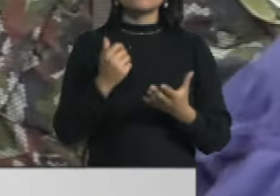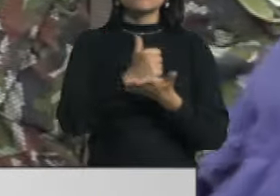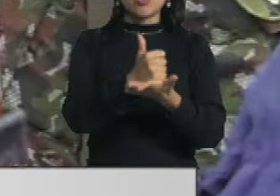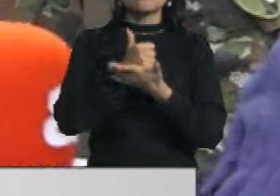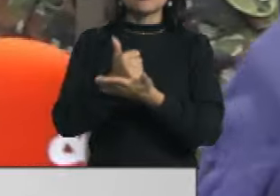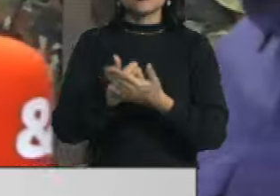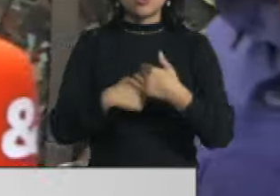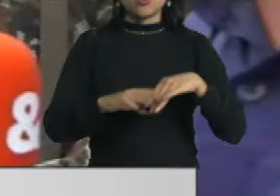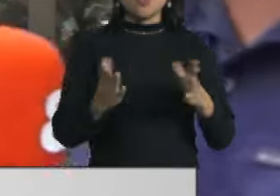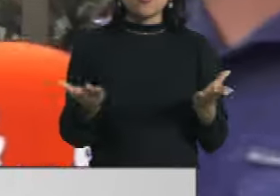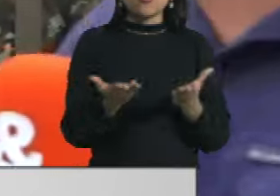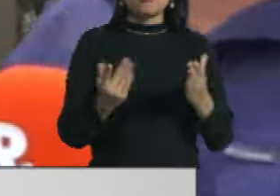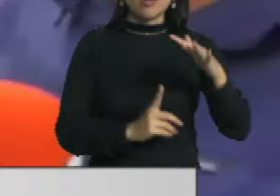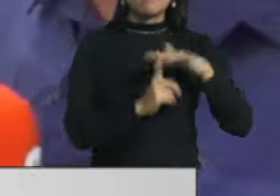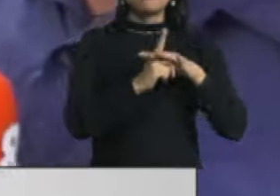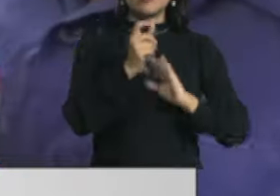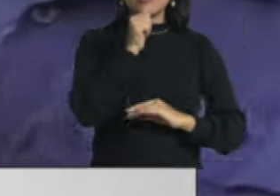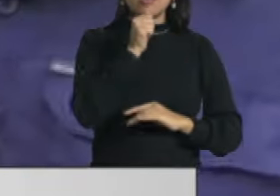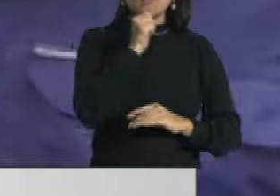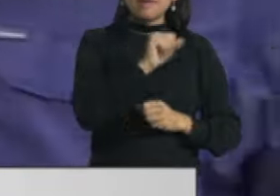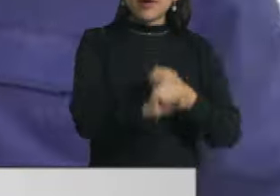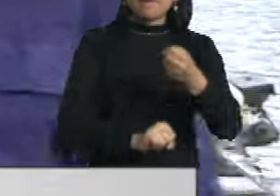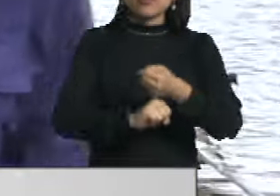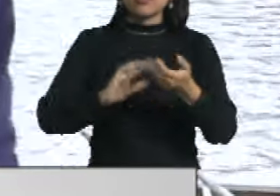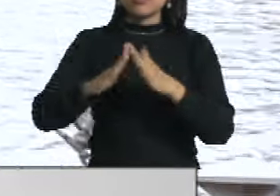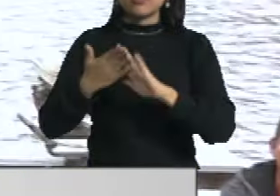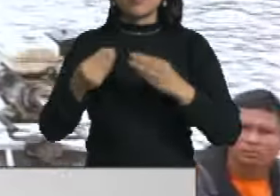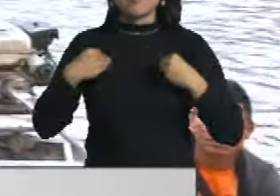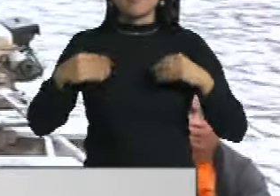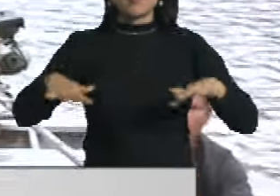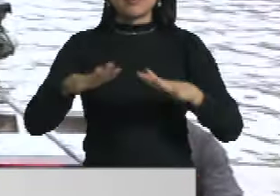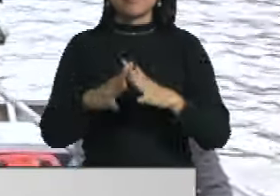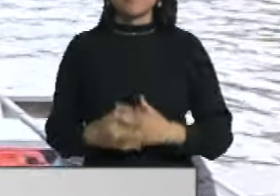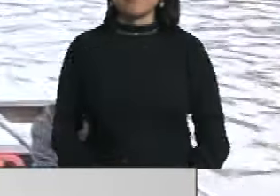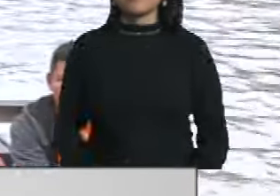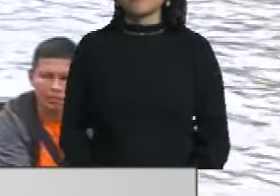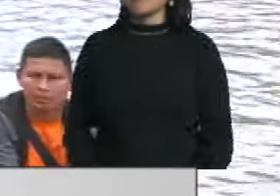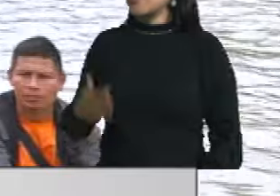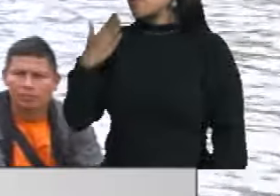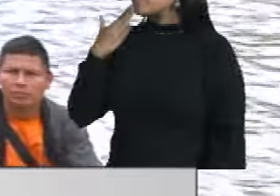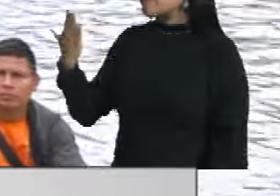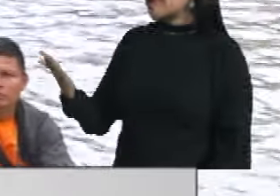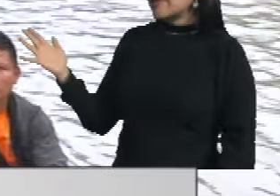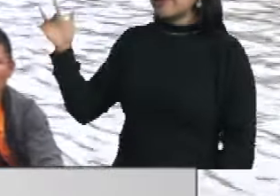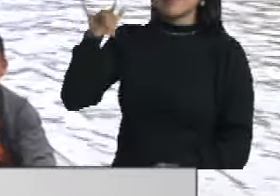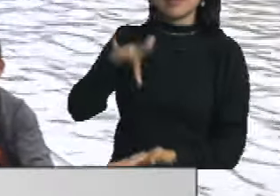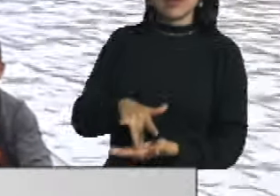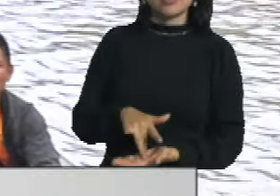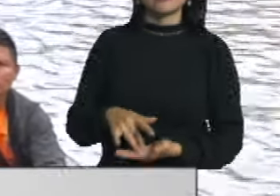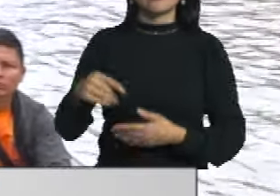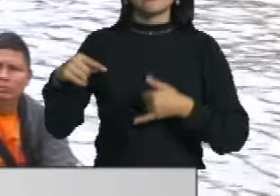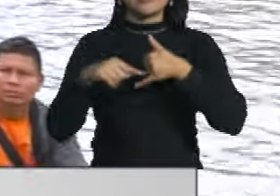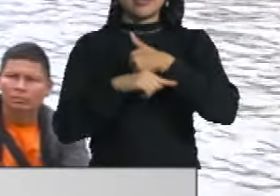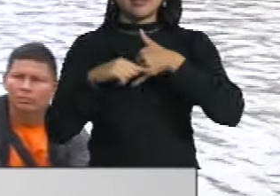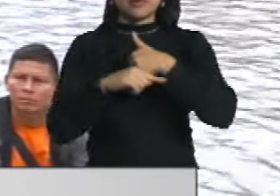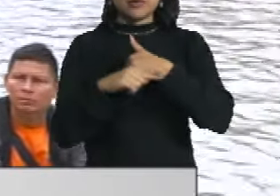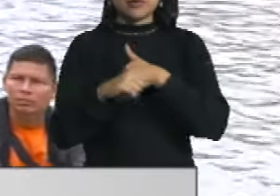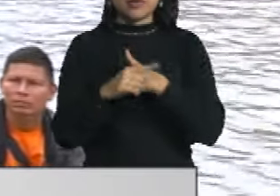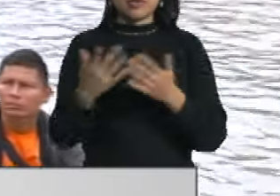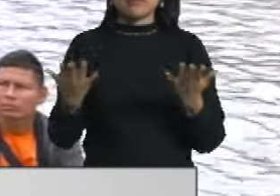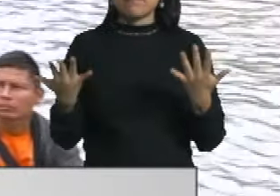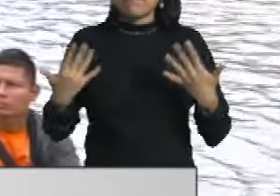comunidades. Muchas gracias, doctor Carlos Carrillo, y toda una mesa técnica que ha llegado hasta aquí a Puerto Nariño, esto en el Amazonas, donde se está presentando